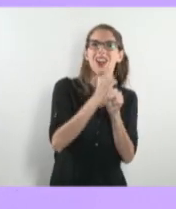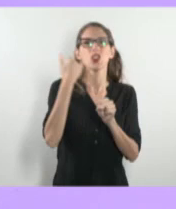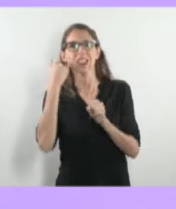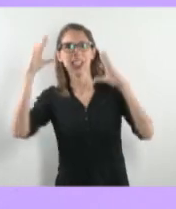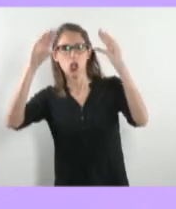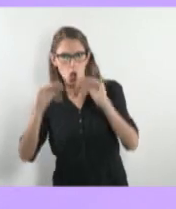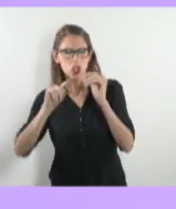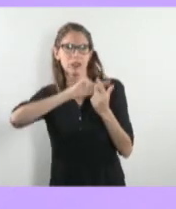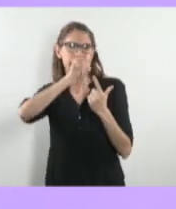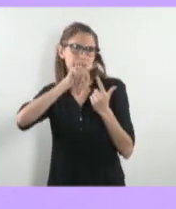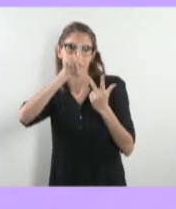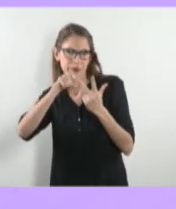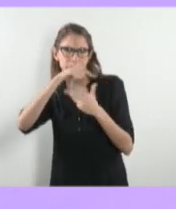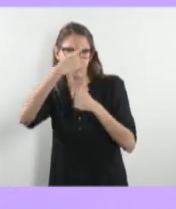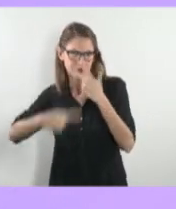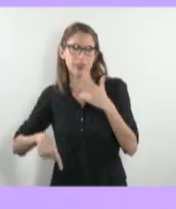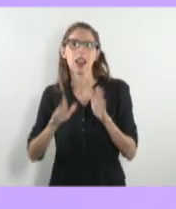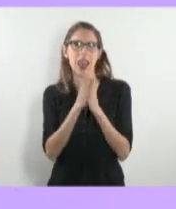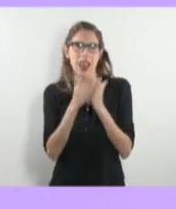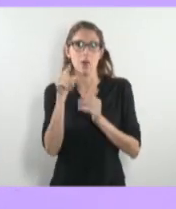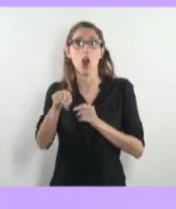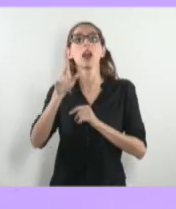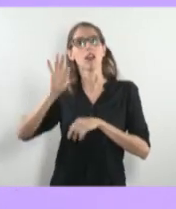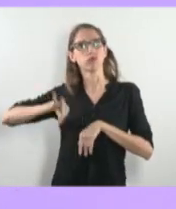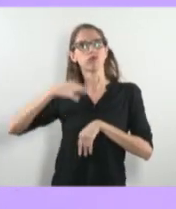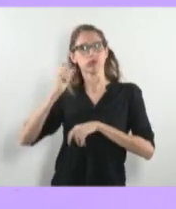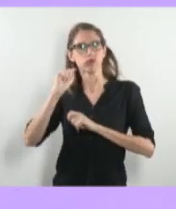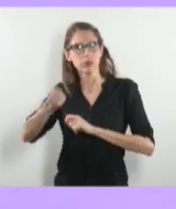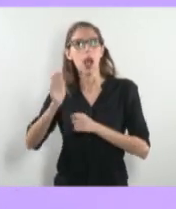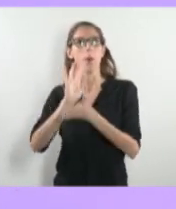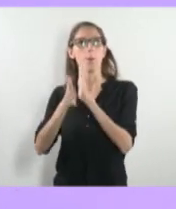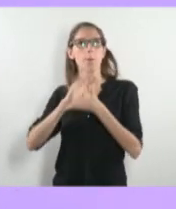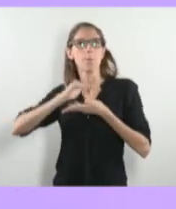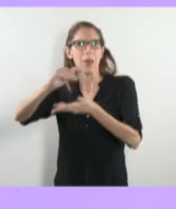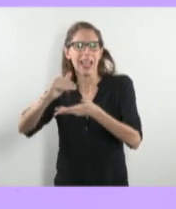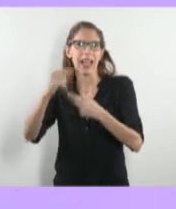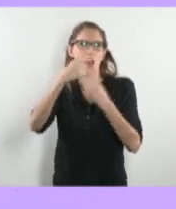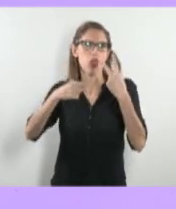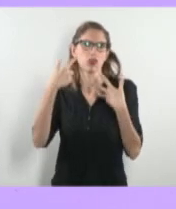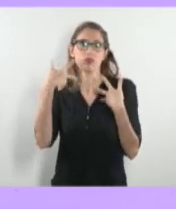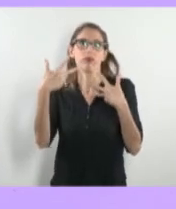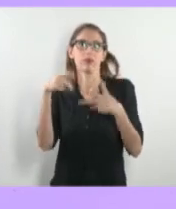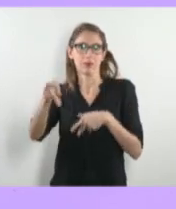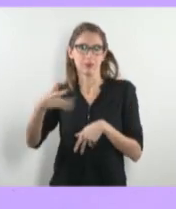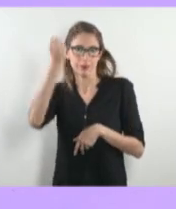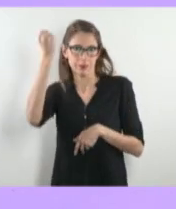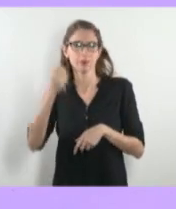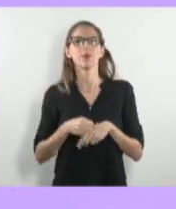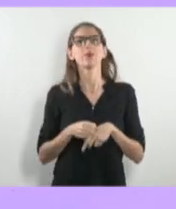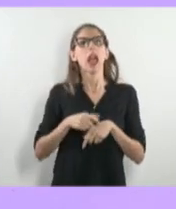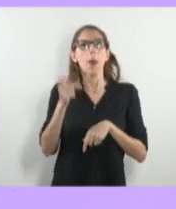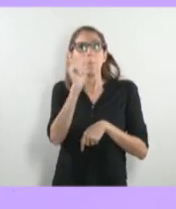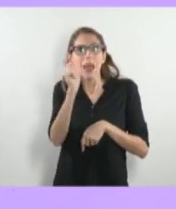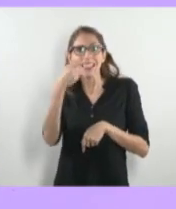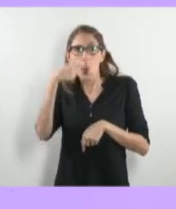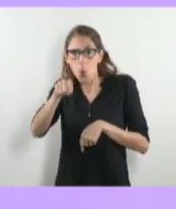locura y El infierno musical. Recibió las prestigiosas becas Guggenheim y Fulbright. Pasó sus últimos meses internada